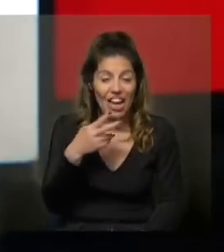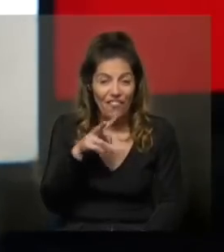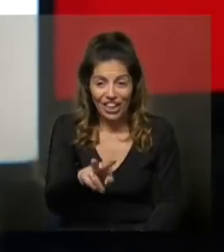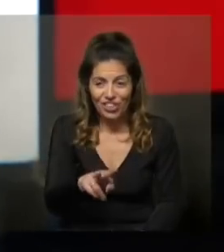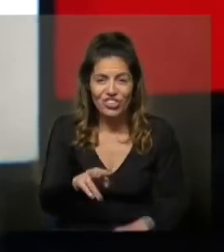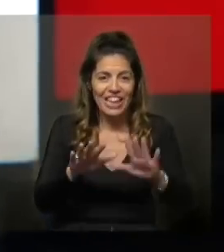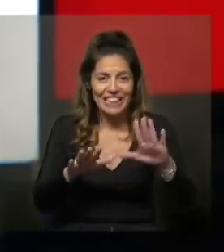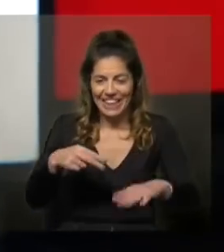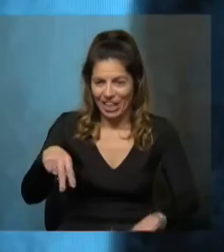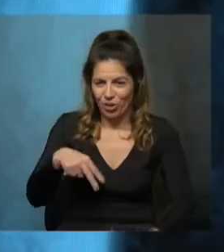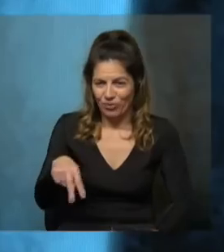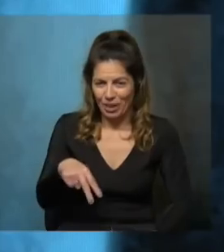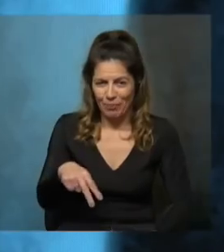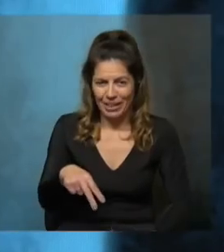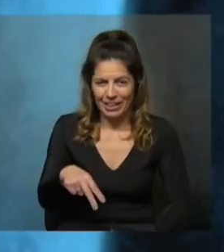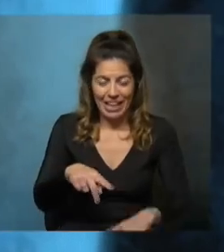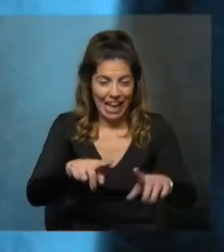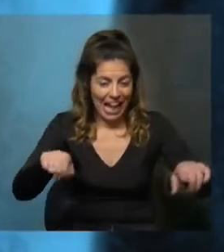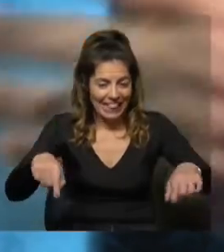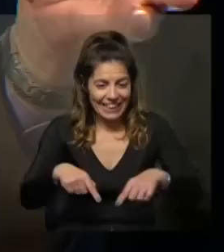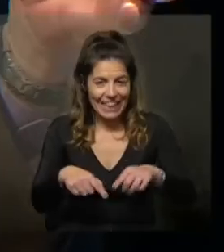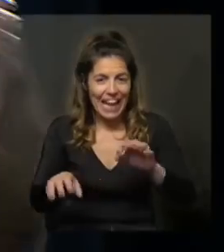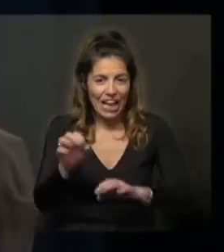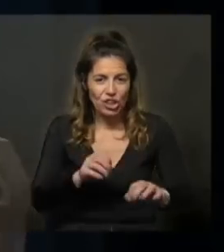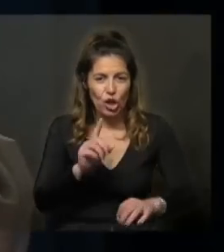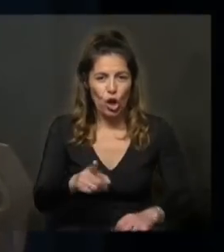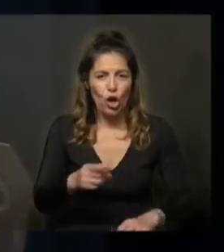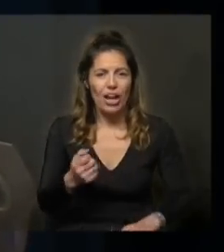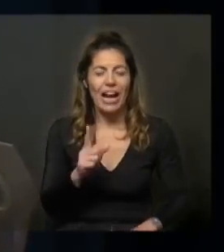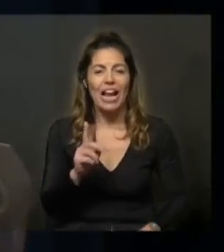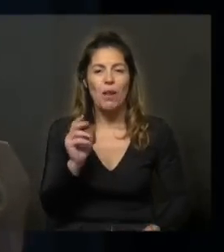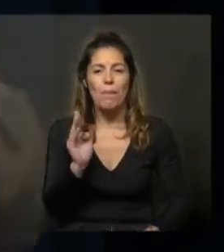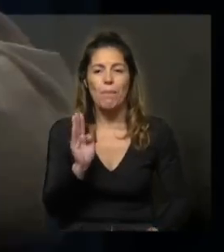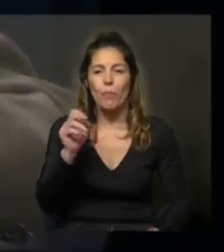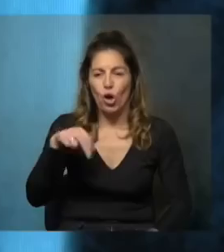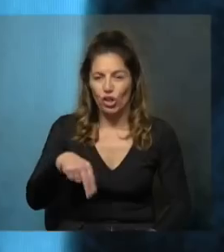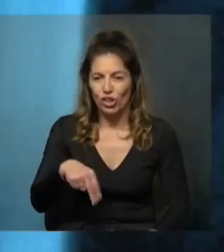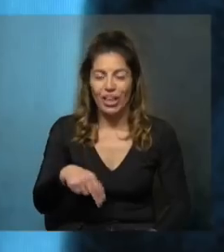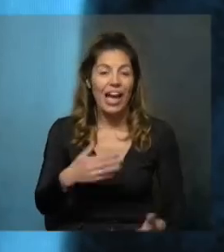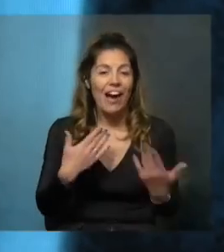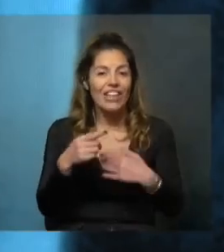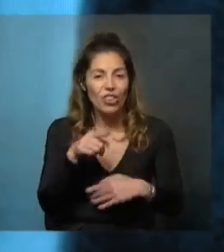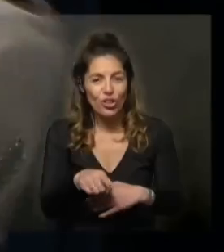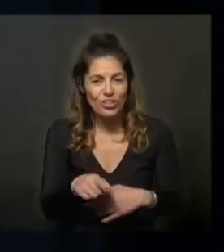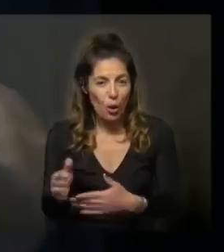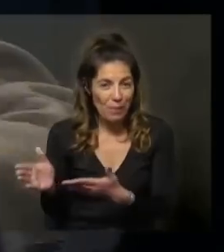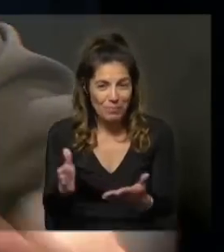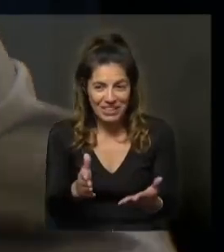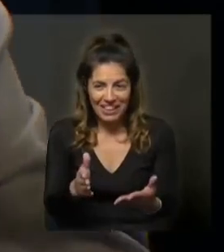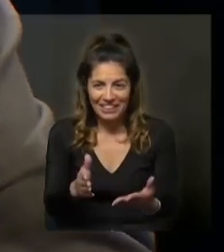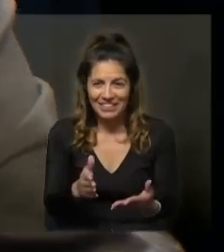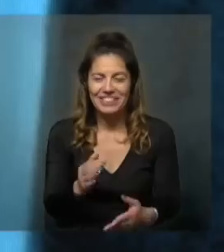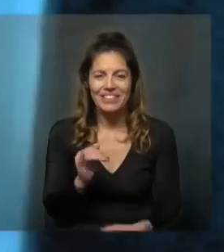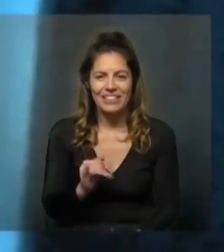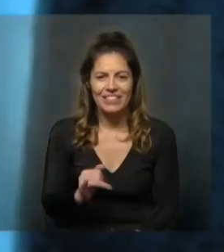noviembre en noviembre el galpón hablando de eso me invitan no sí